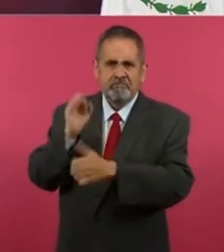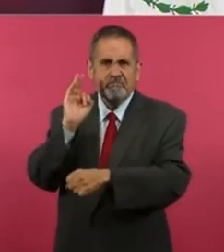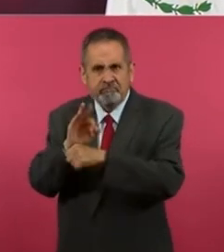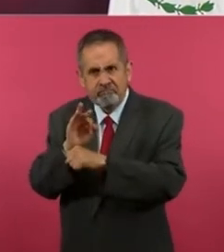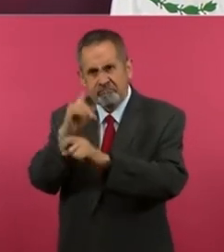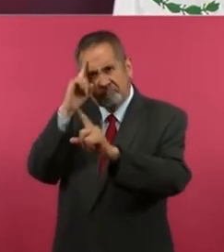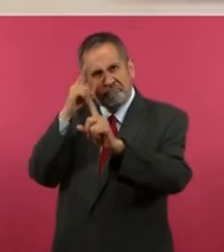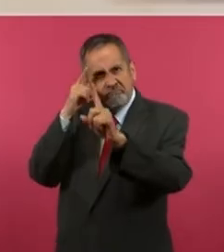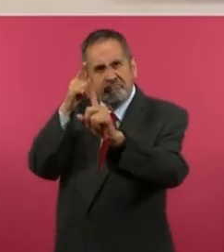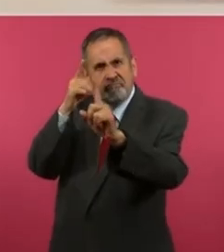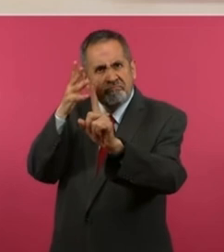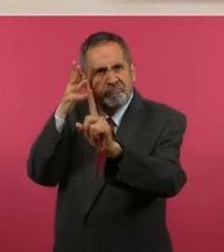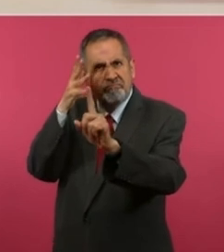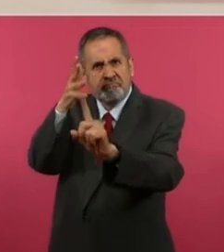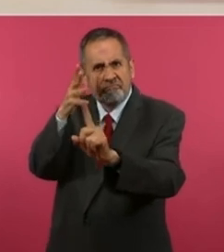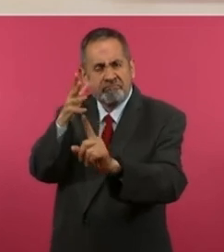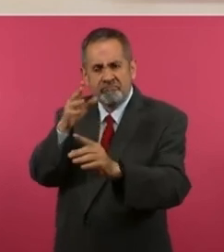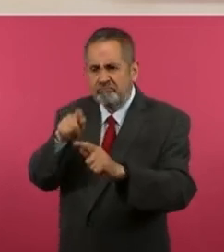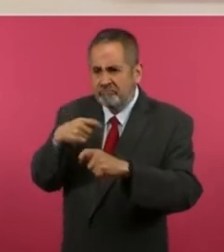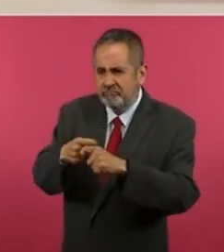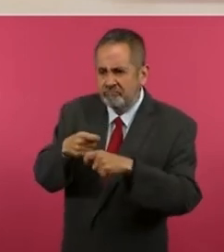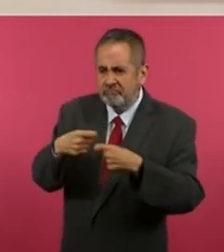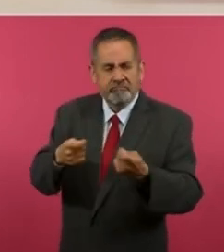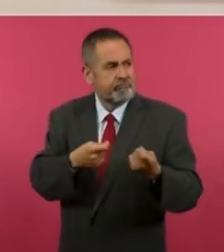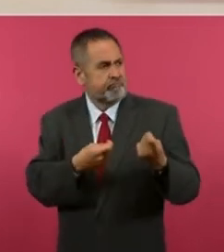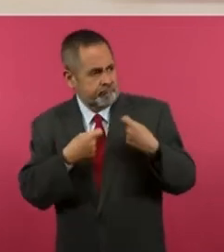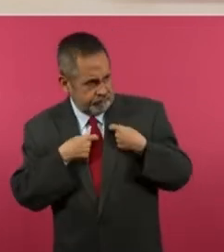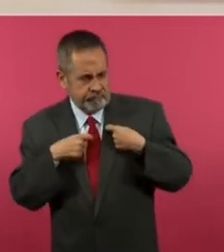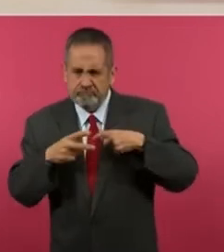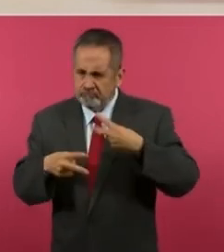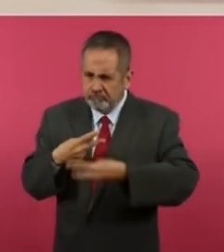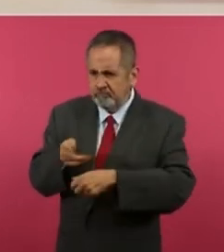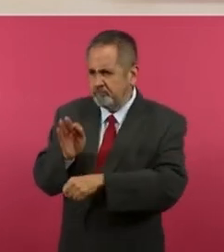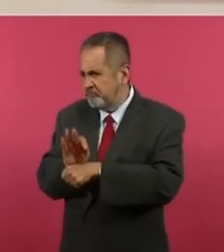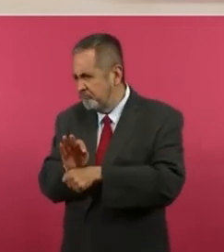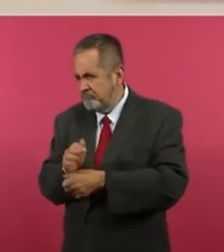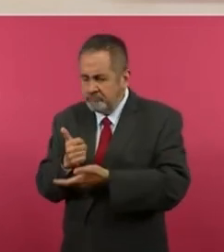ideales, por encargos.